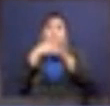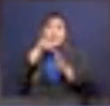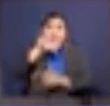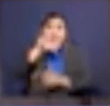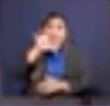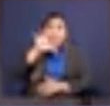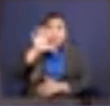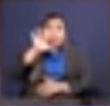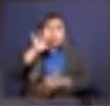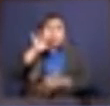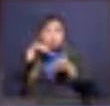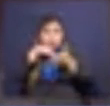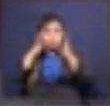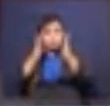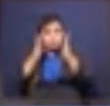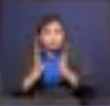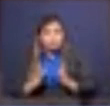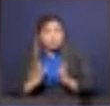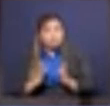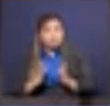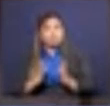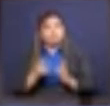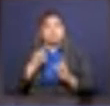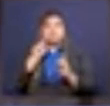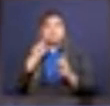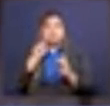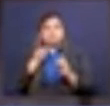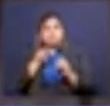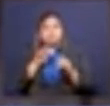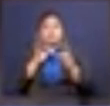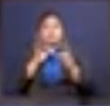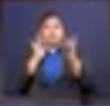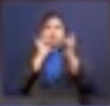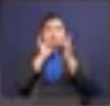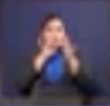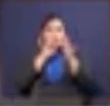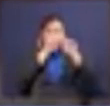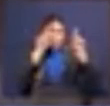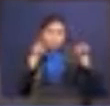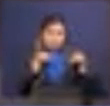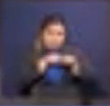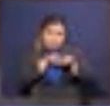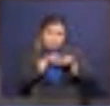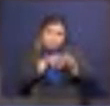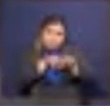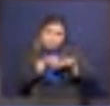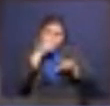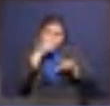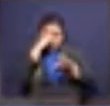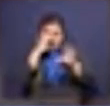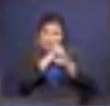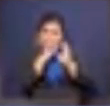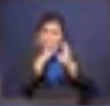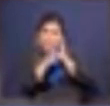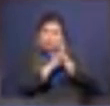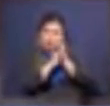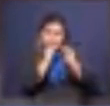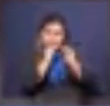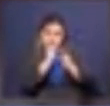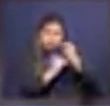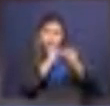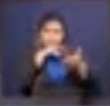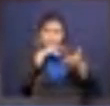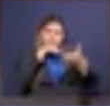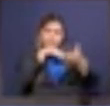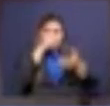210.358 estudiantes están conectados con plataformas, aplicaciones tecnológicas